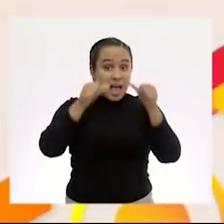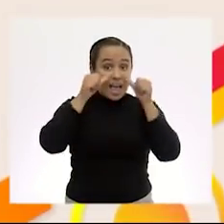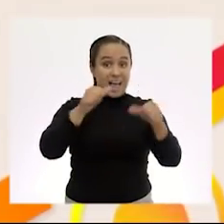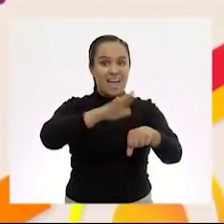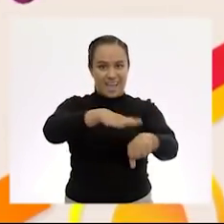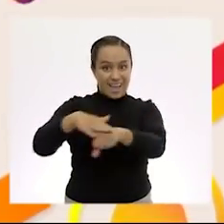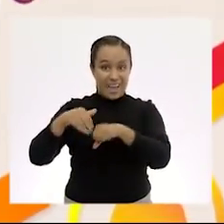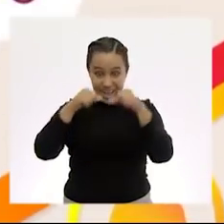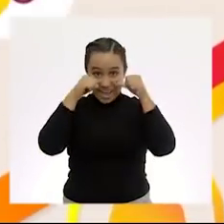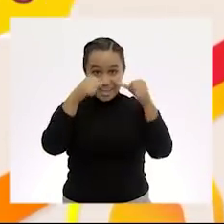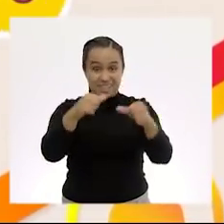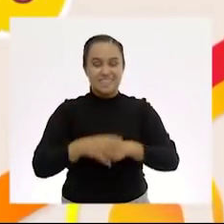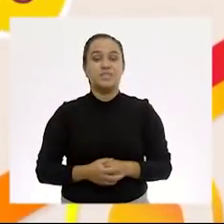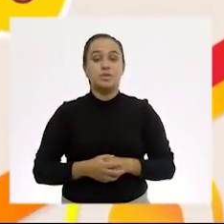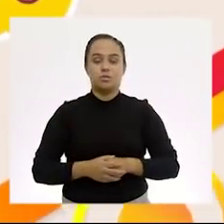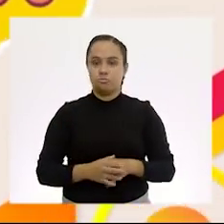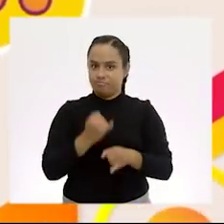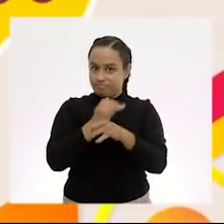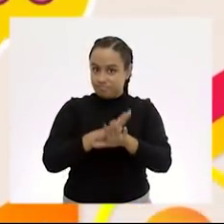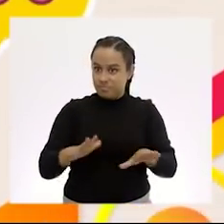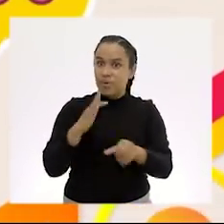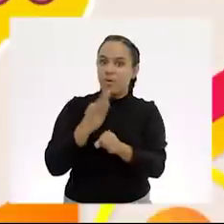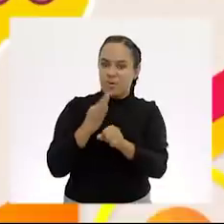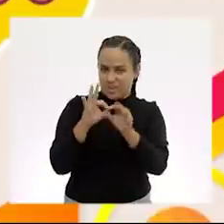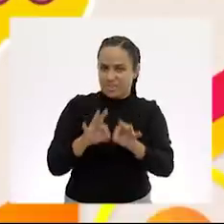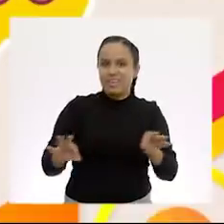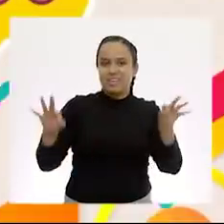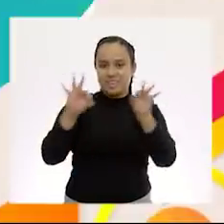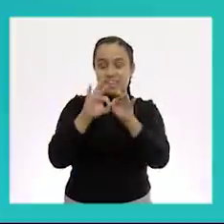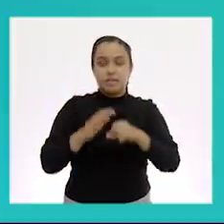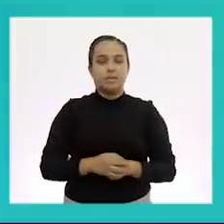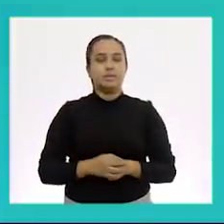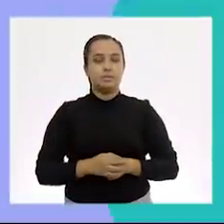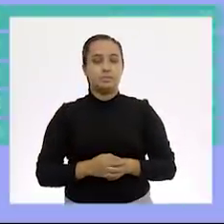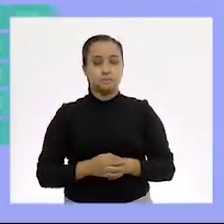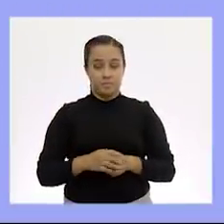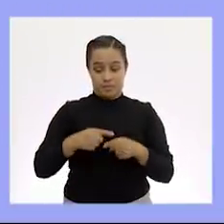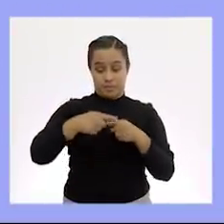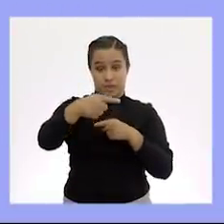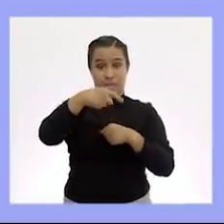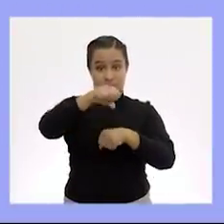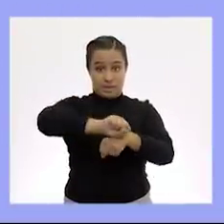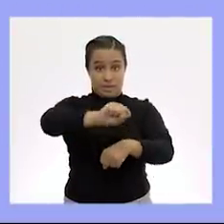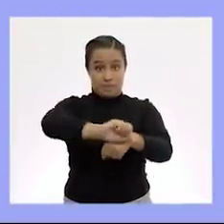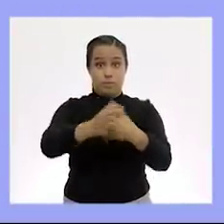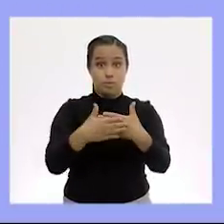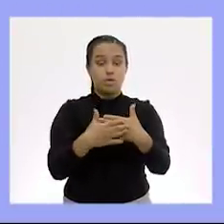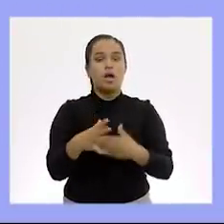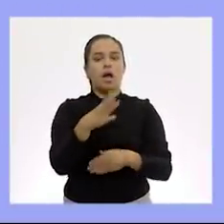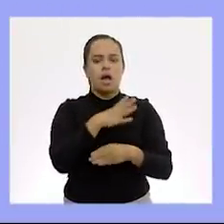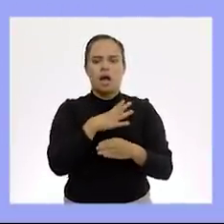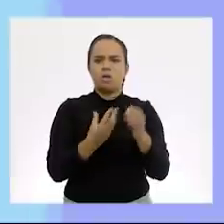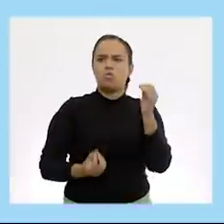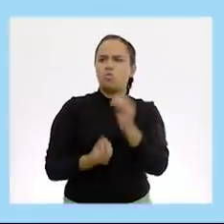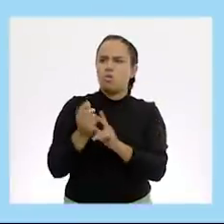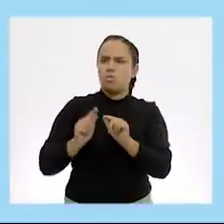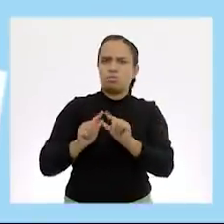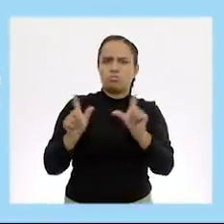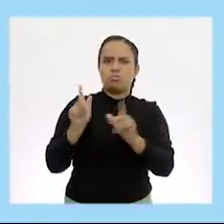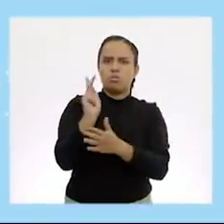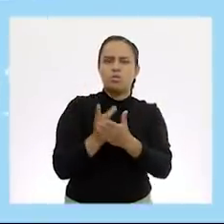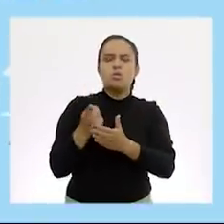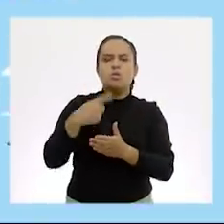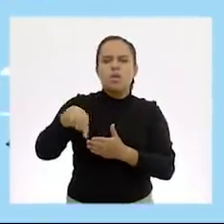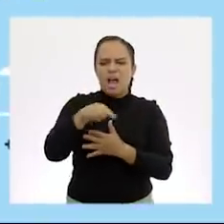Atención, atención. Información importante. Durante estas semanas tendremos un nuevo espacio en donde